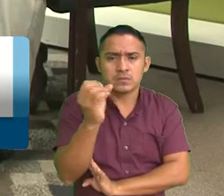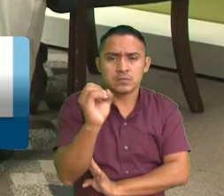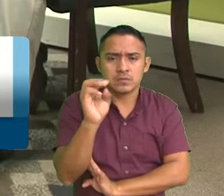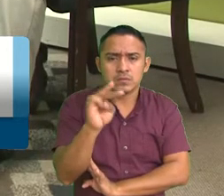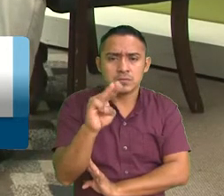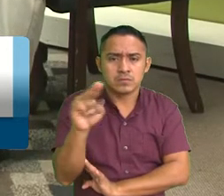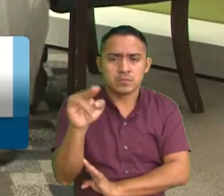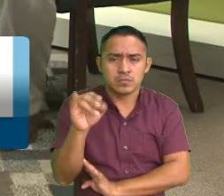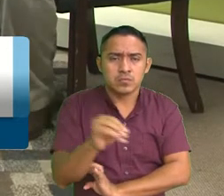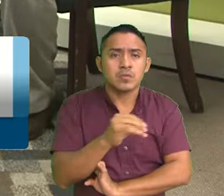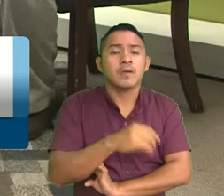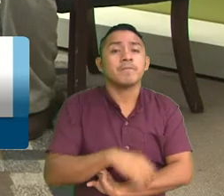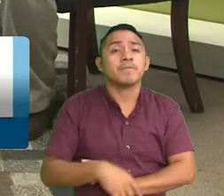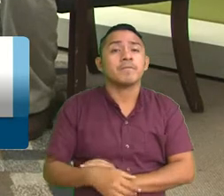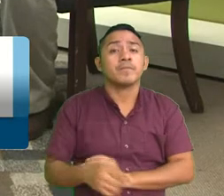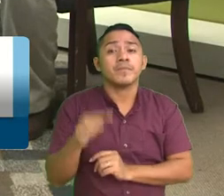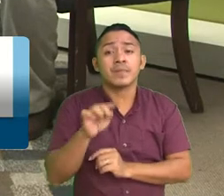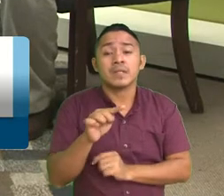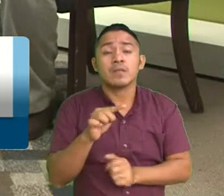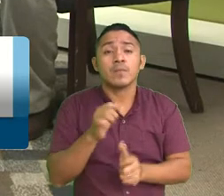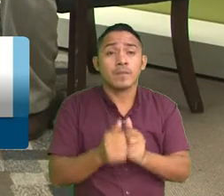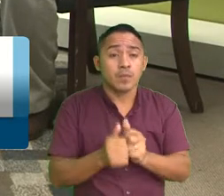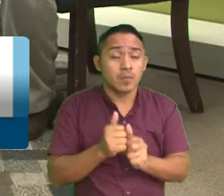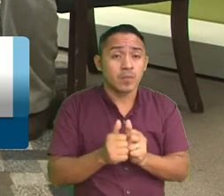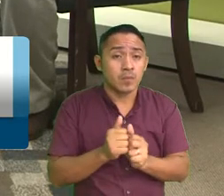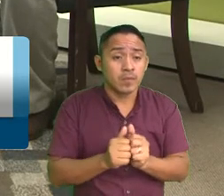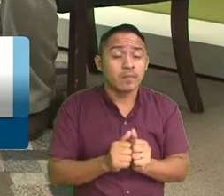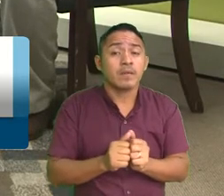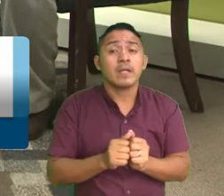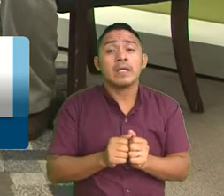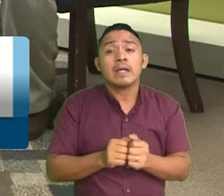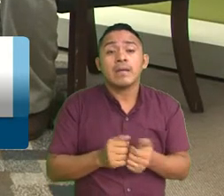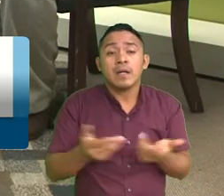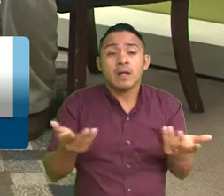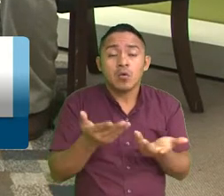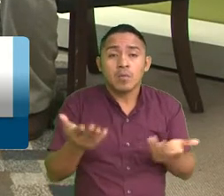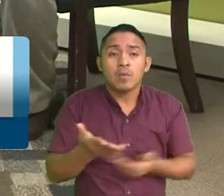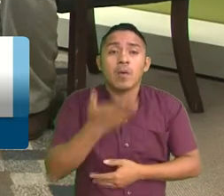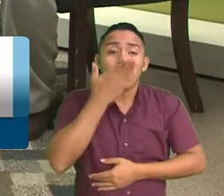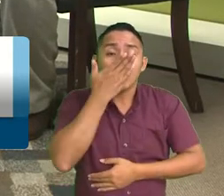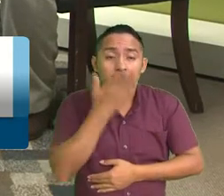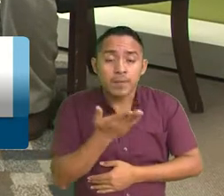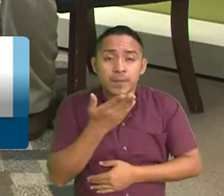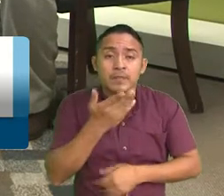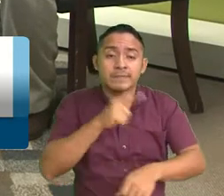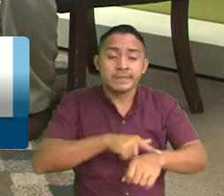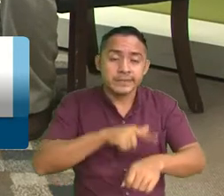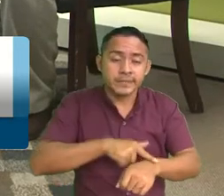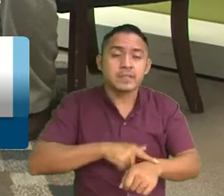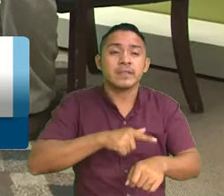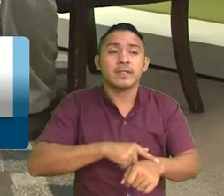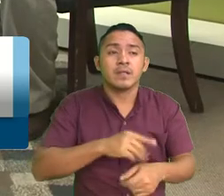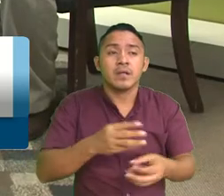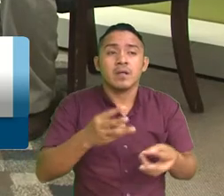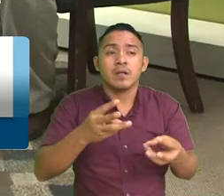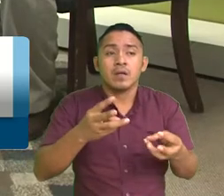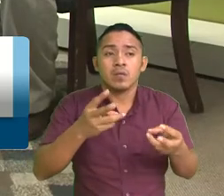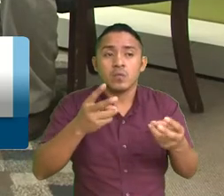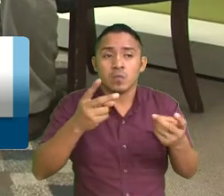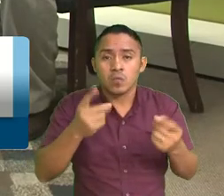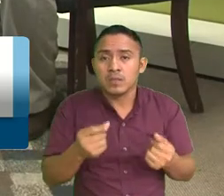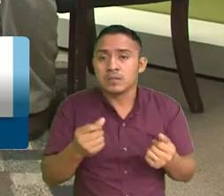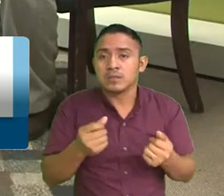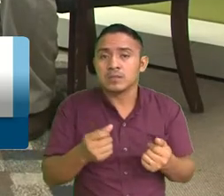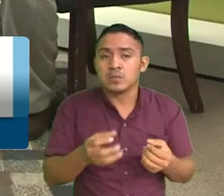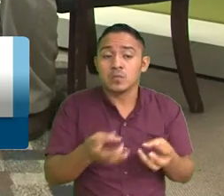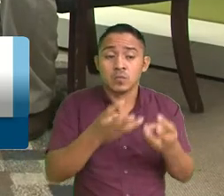Primero, el insomnio es un trastorno en la cantidad o la calidad del sueño. No, o ambas. ¿Cantidad no es lo mismo que